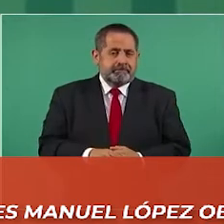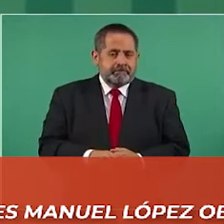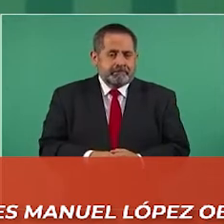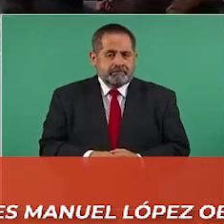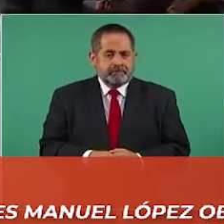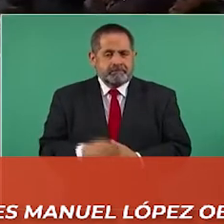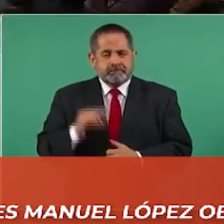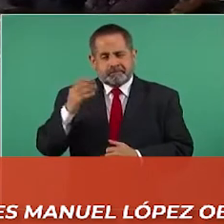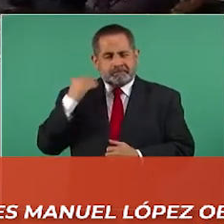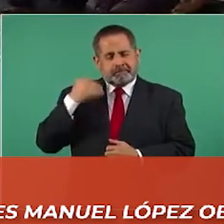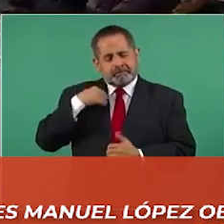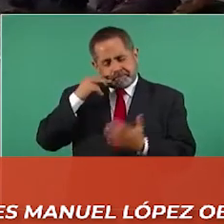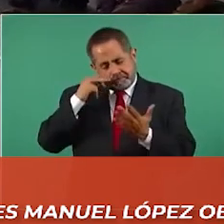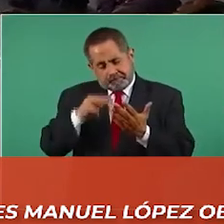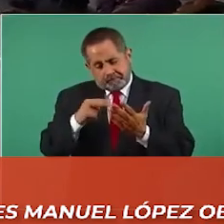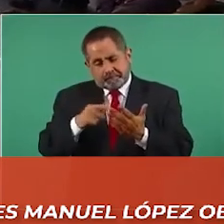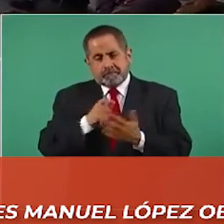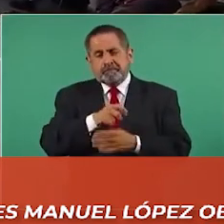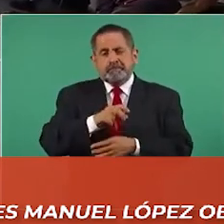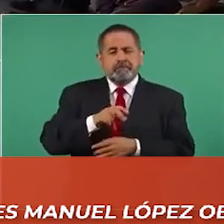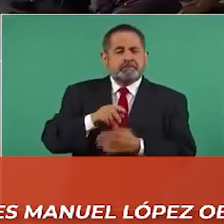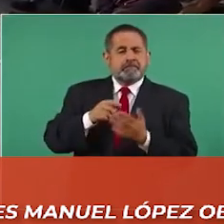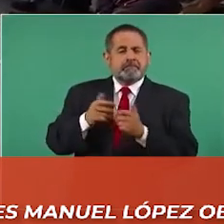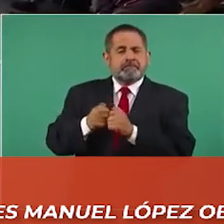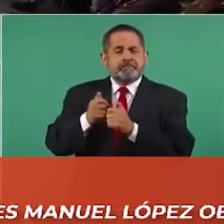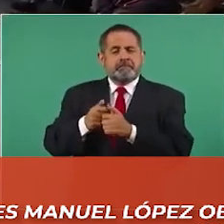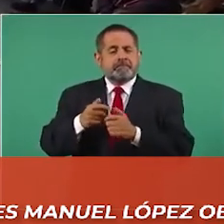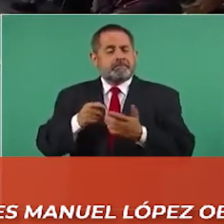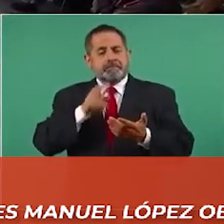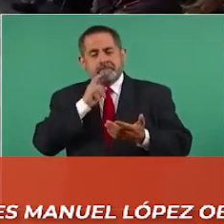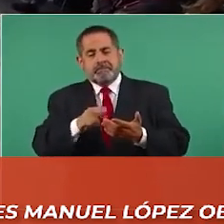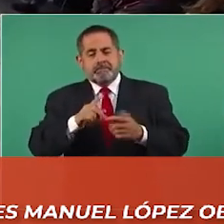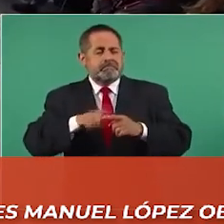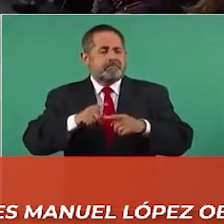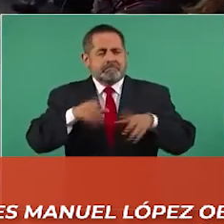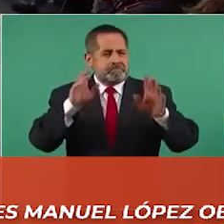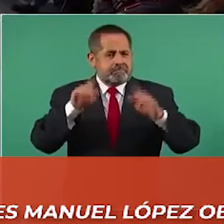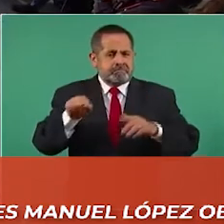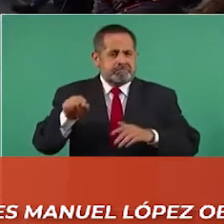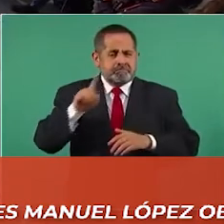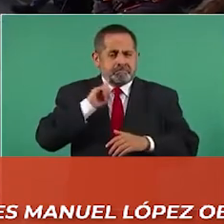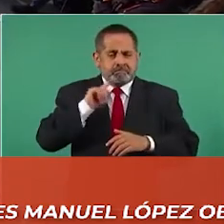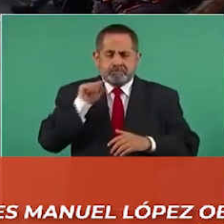Estaba yo viendo una respuesta de una mujer